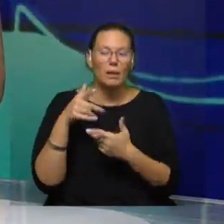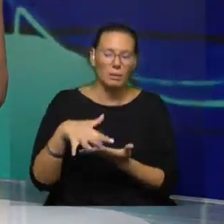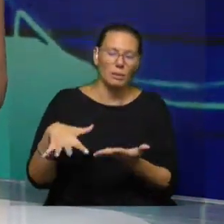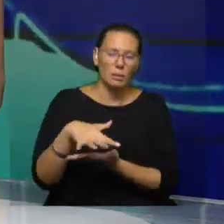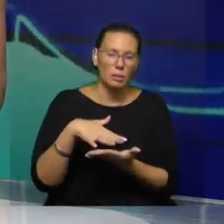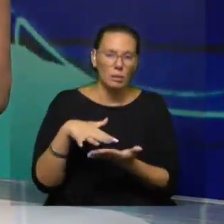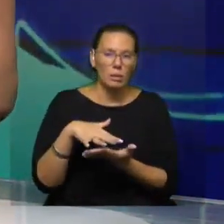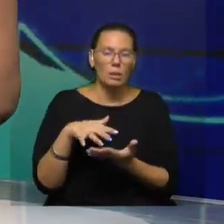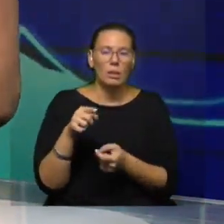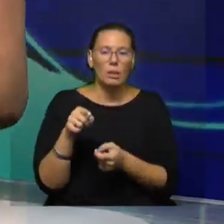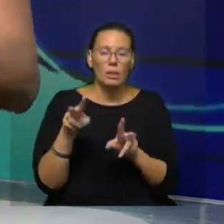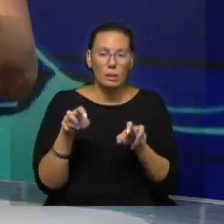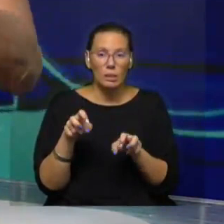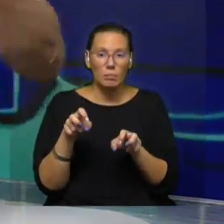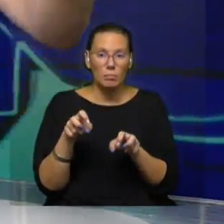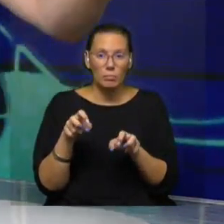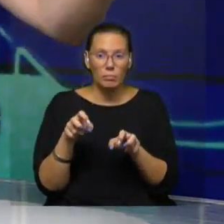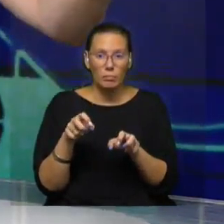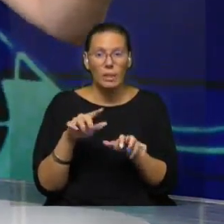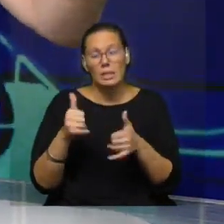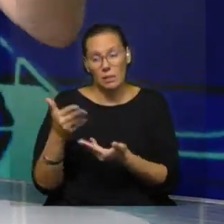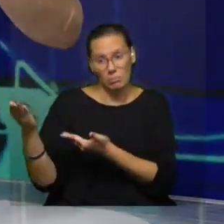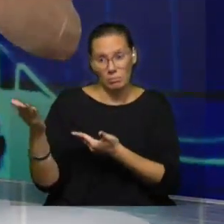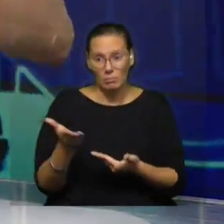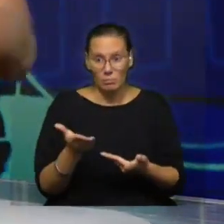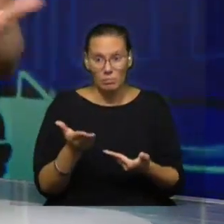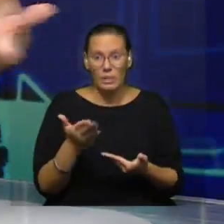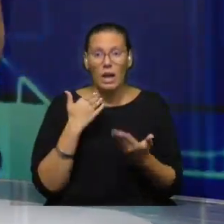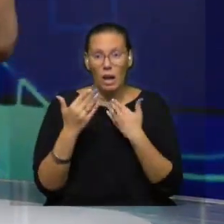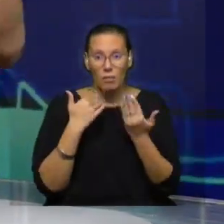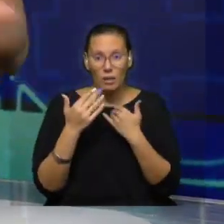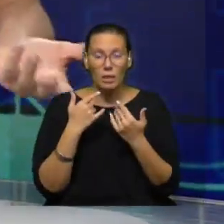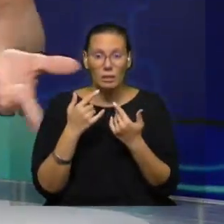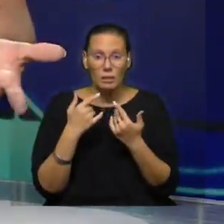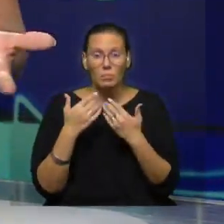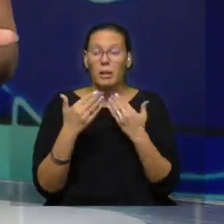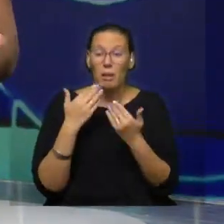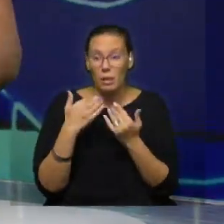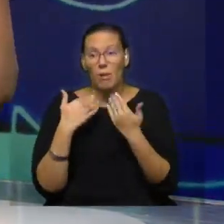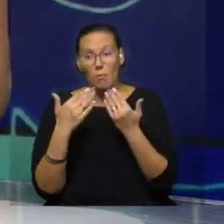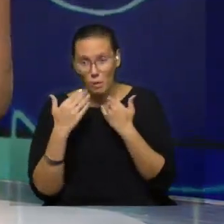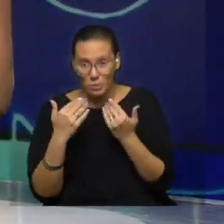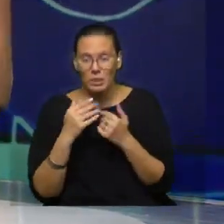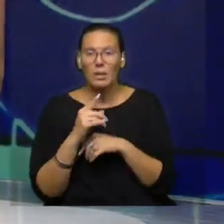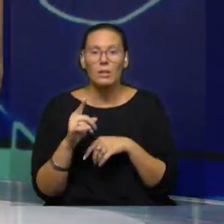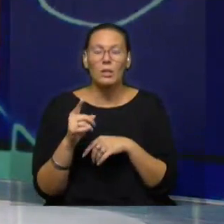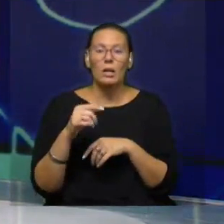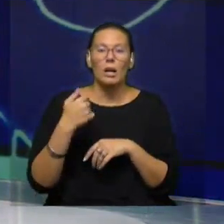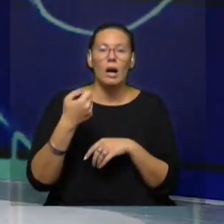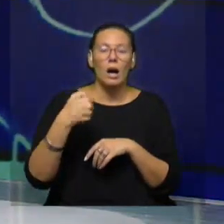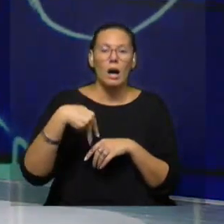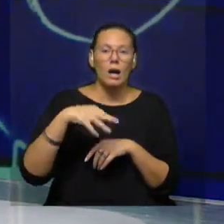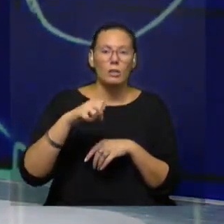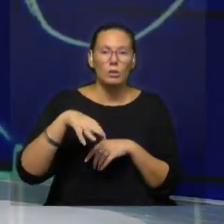vamos a... estamos recibiendo, para hablar vamos a conversar, es como un poco lo mismo, a Antonia Yáñez,